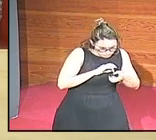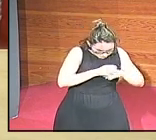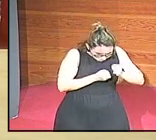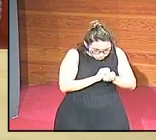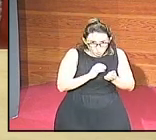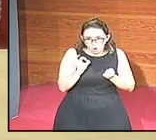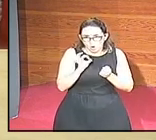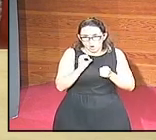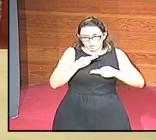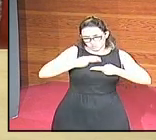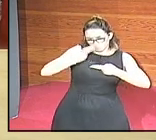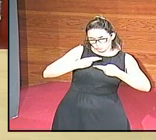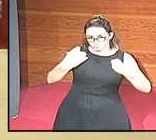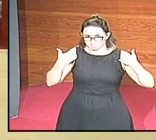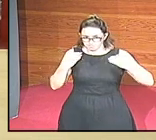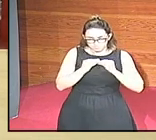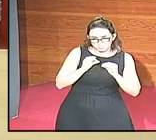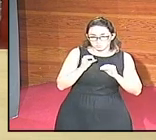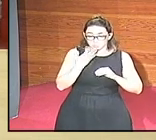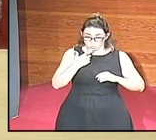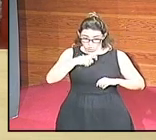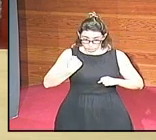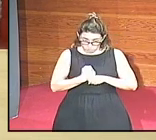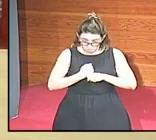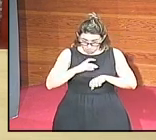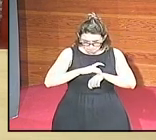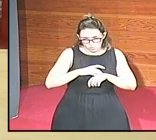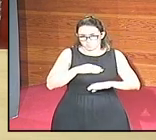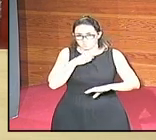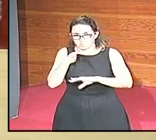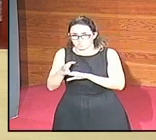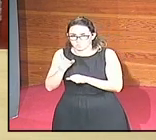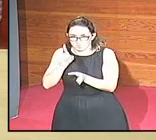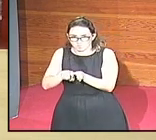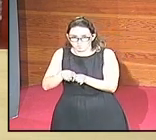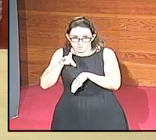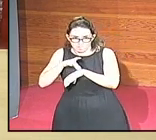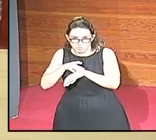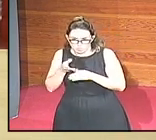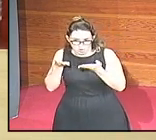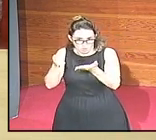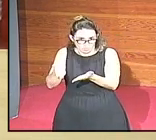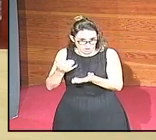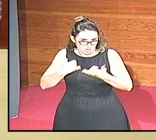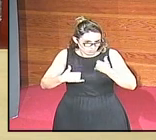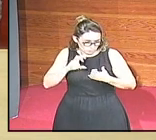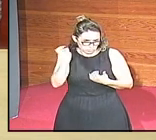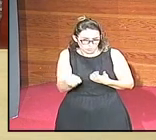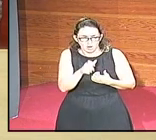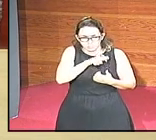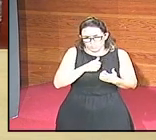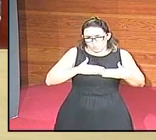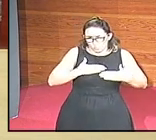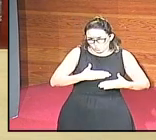checkpoint, el que era médico se metía a milicias médicas para estar en primera línea. Hay voluntarios que van a